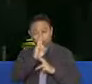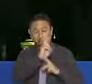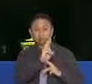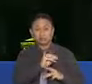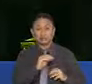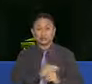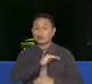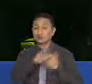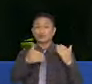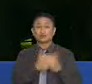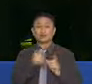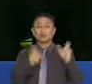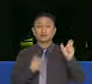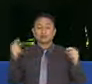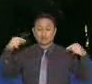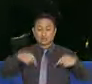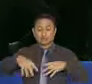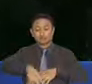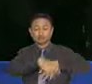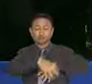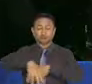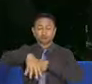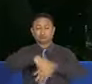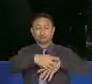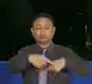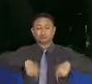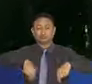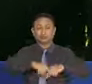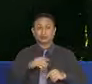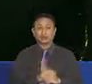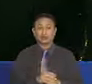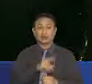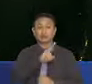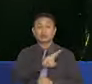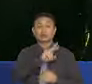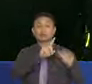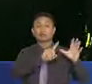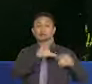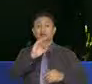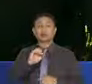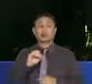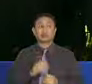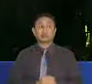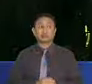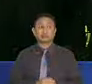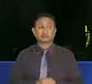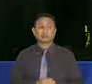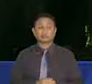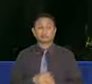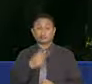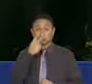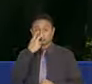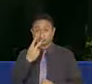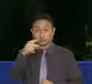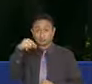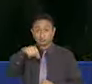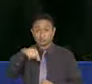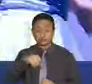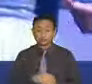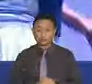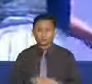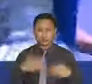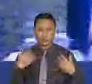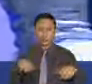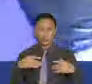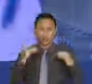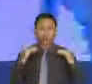chagras en desfiles maravillosos en actos más de 260 hemos visto espectáculos de de primer